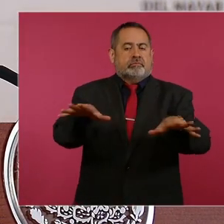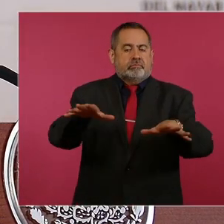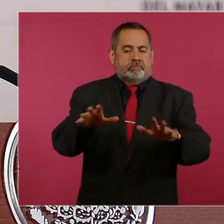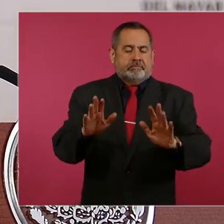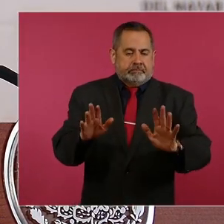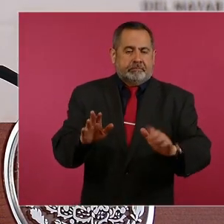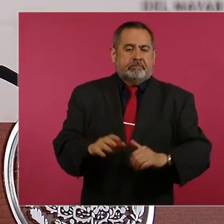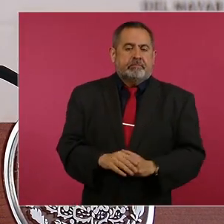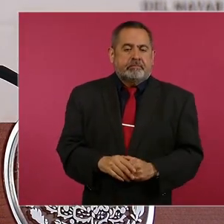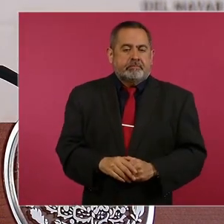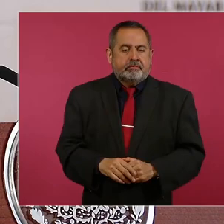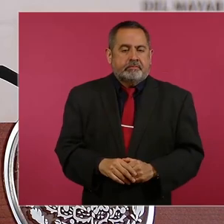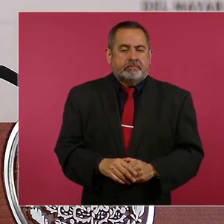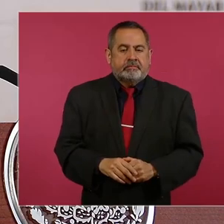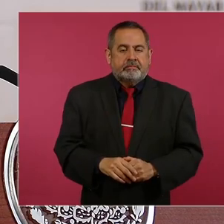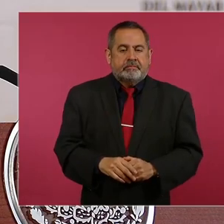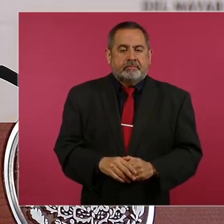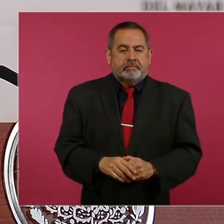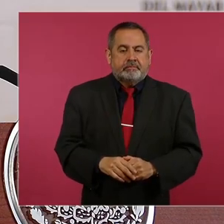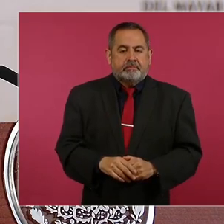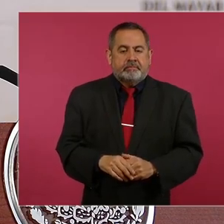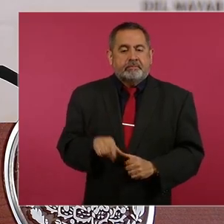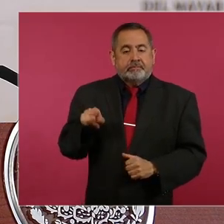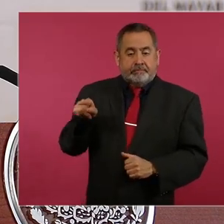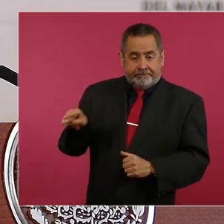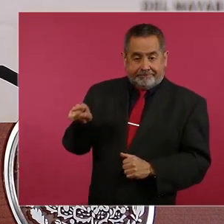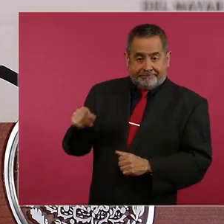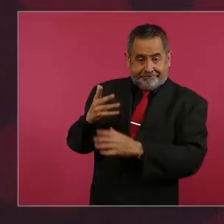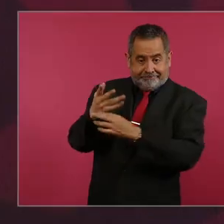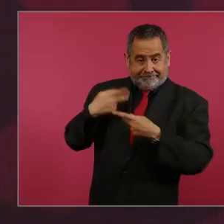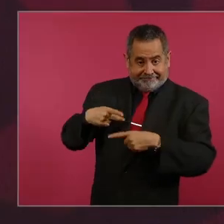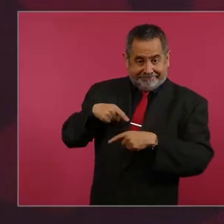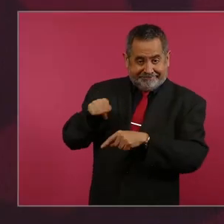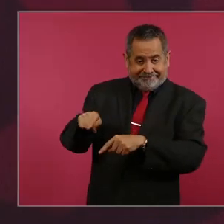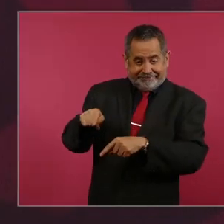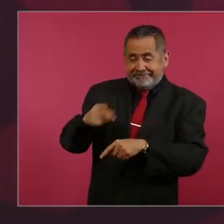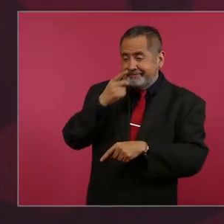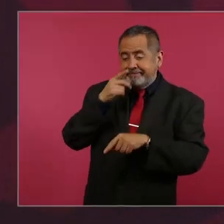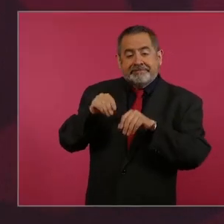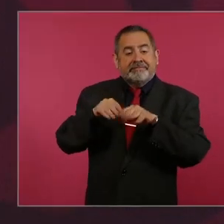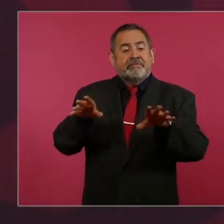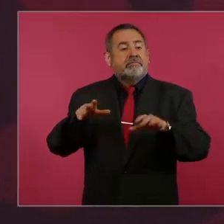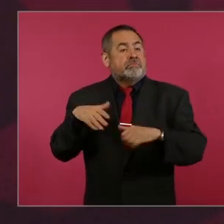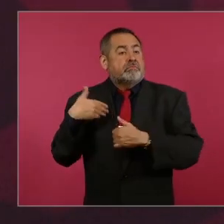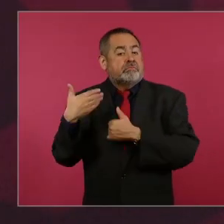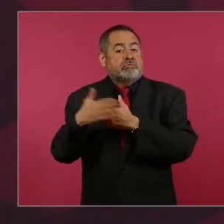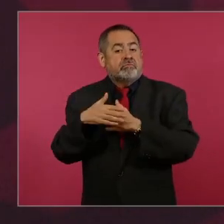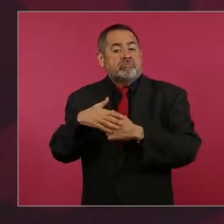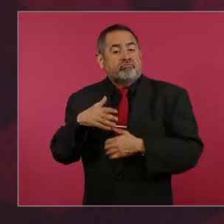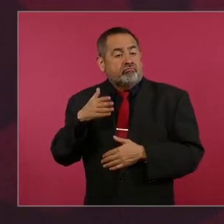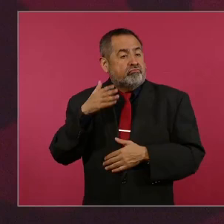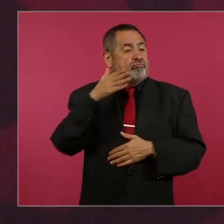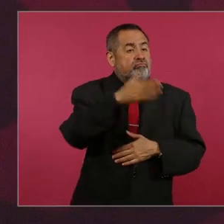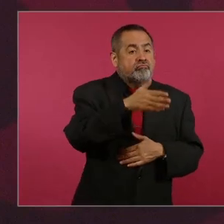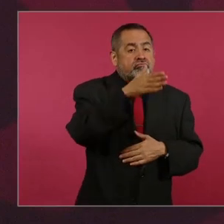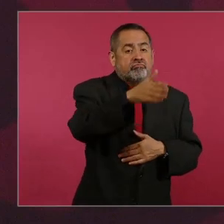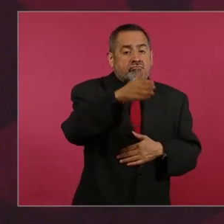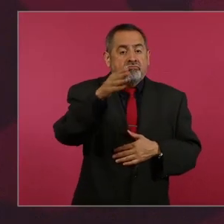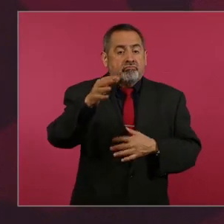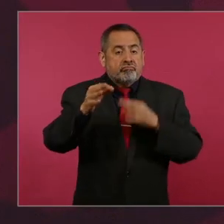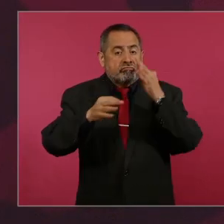en donde decía que iban a ir a las campañas,